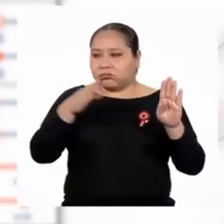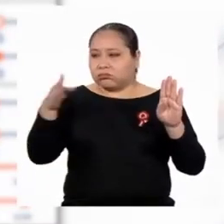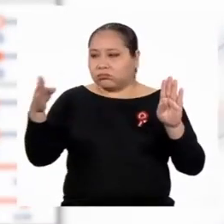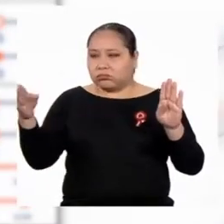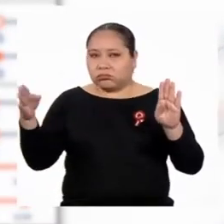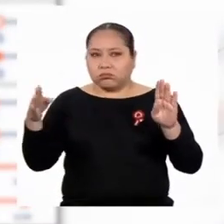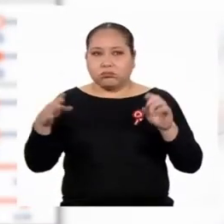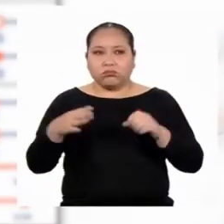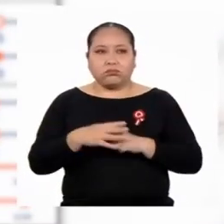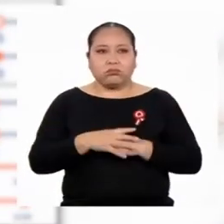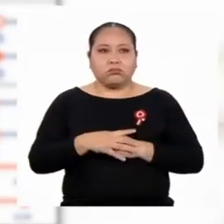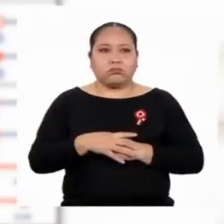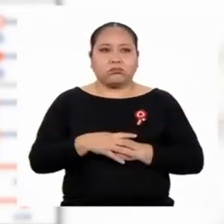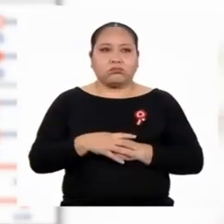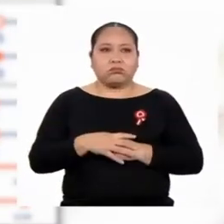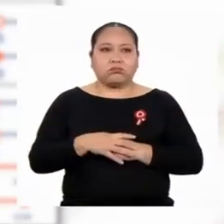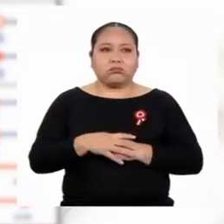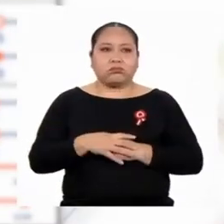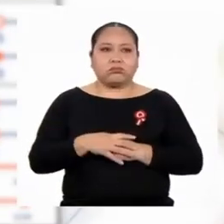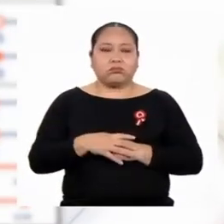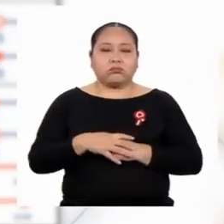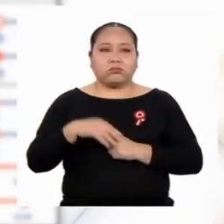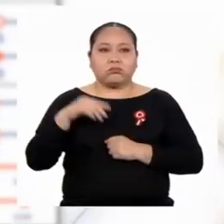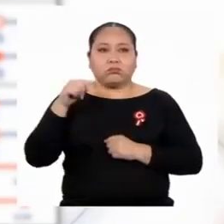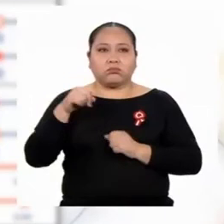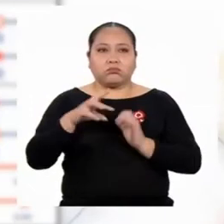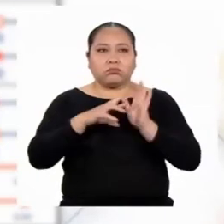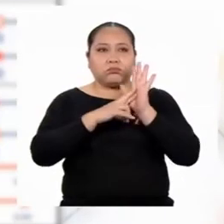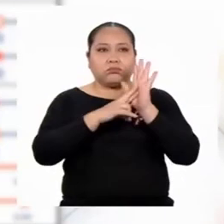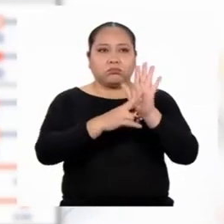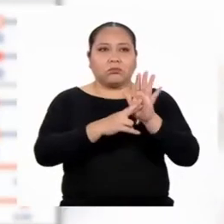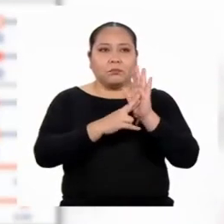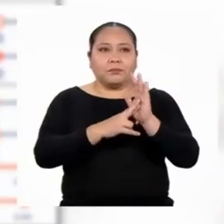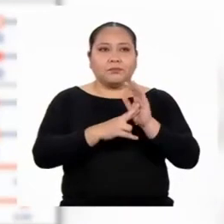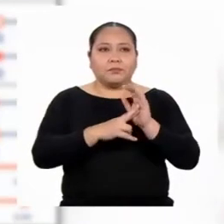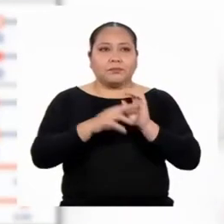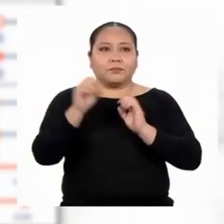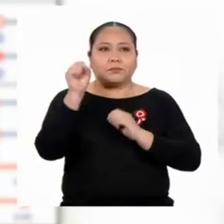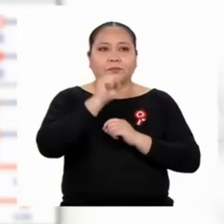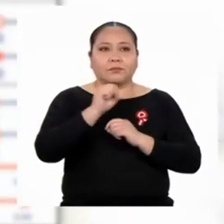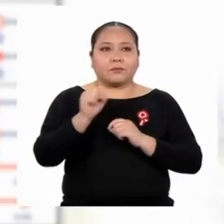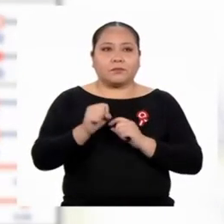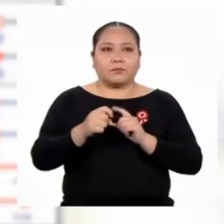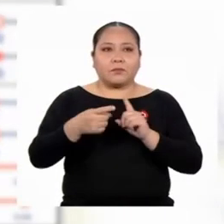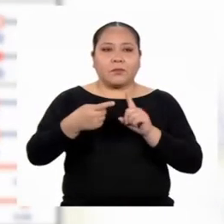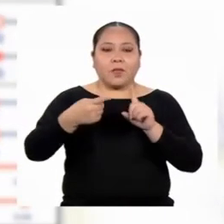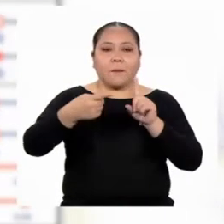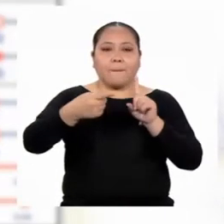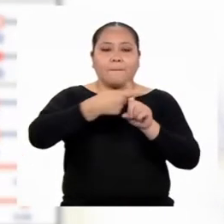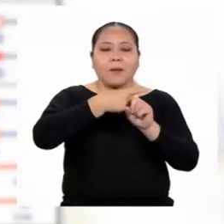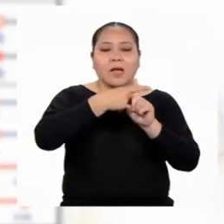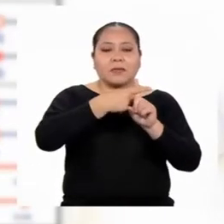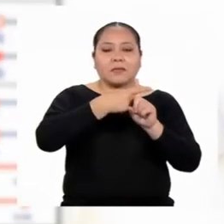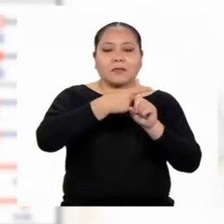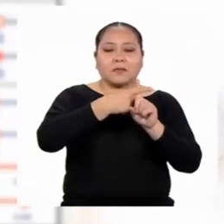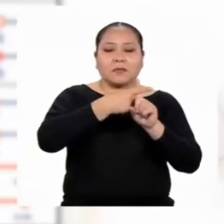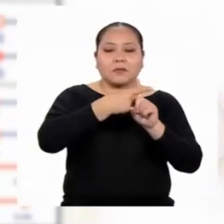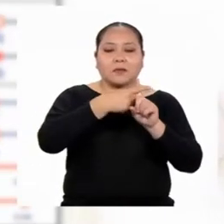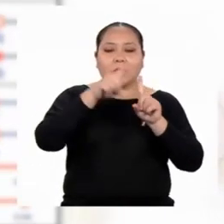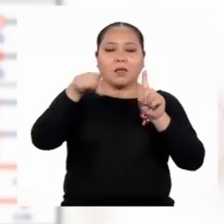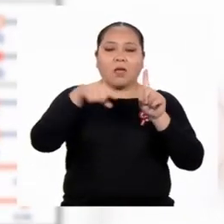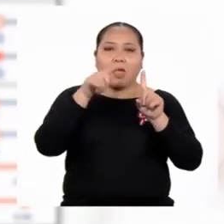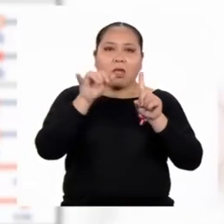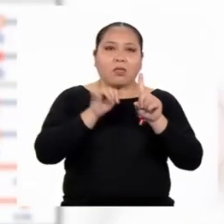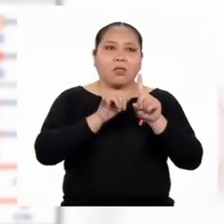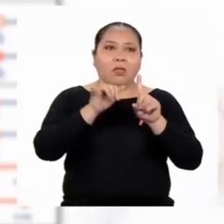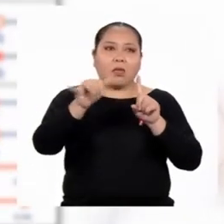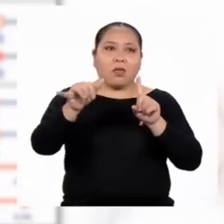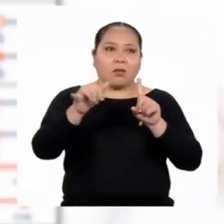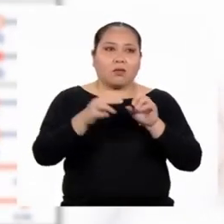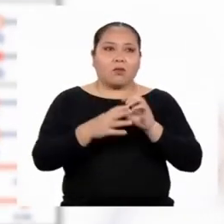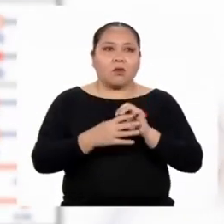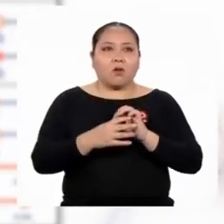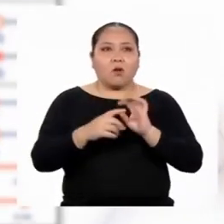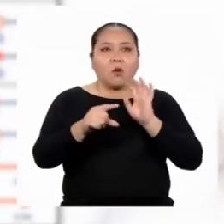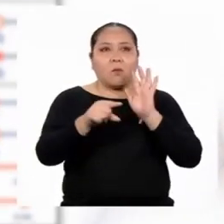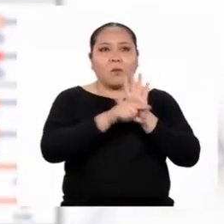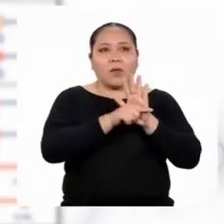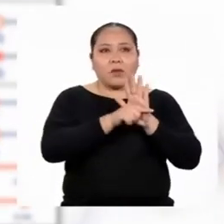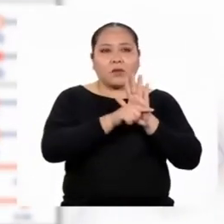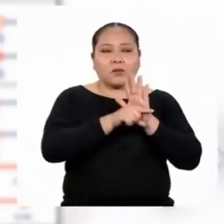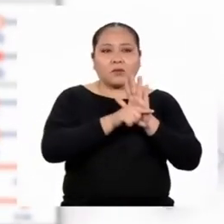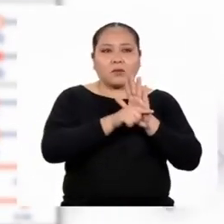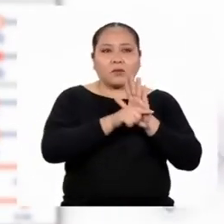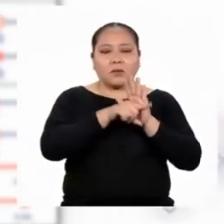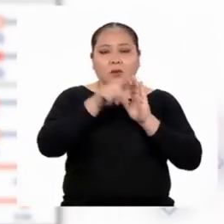a un extremo y se representa por el símbolo más infinito para cantidades positivas y